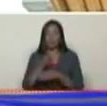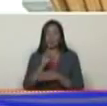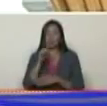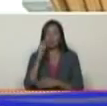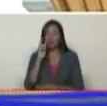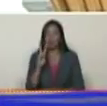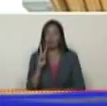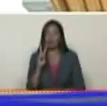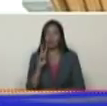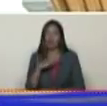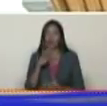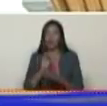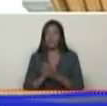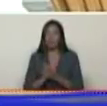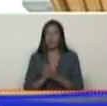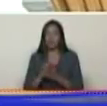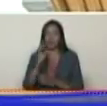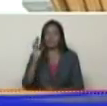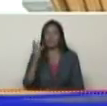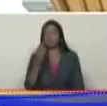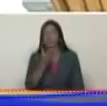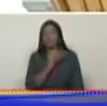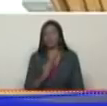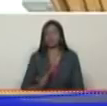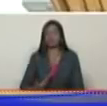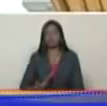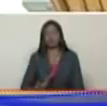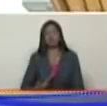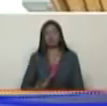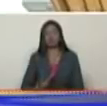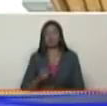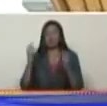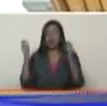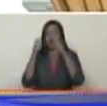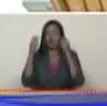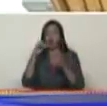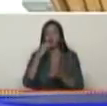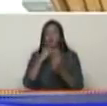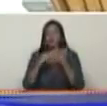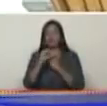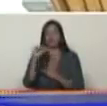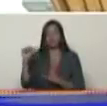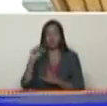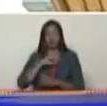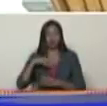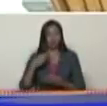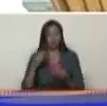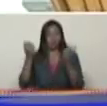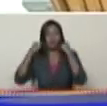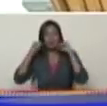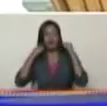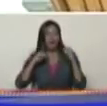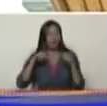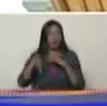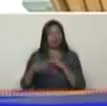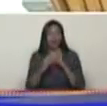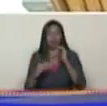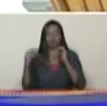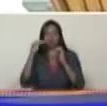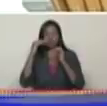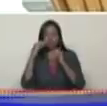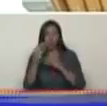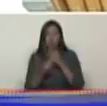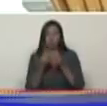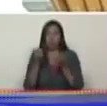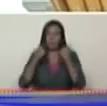ver, compañera vicepresidenta, ¿cómo fue la jornada del fin de semana? ¿Cómo nos preparamos el equipo del Estado Mayor? ¿Cómo nos